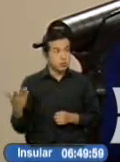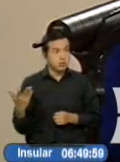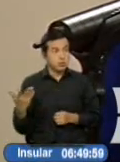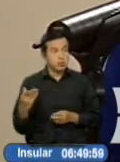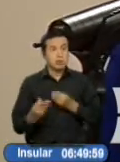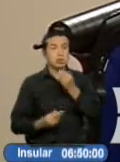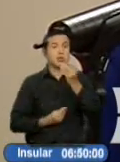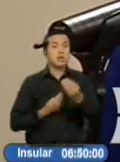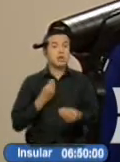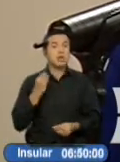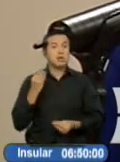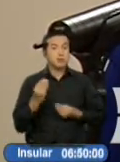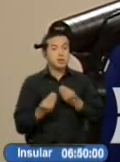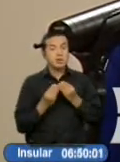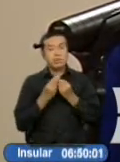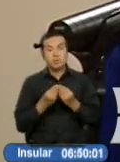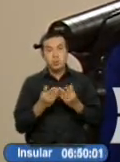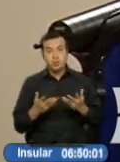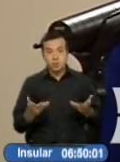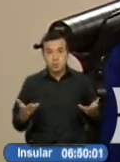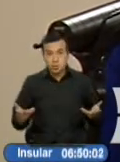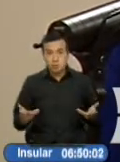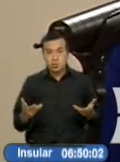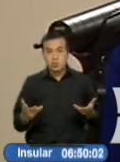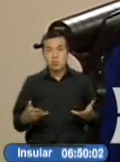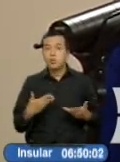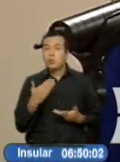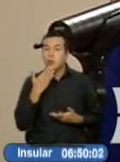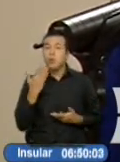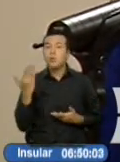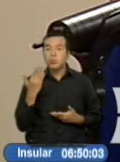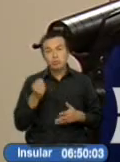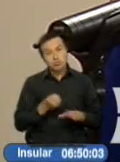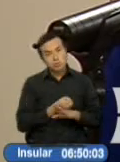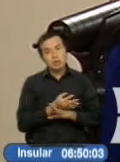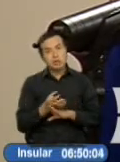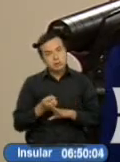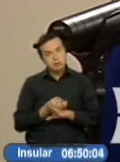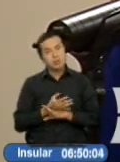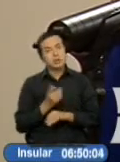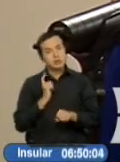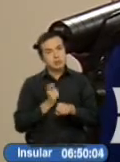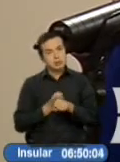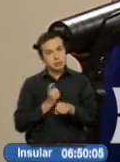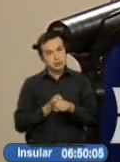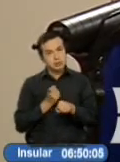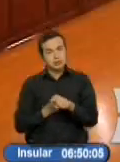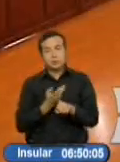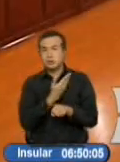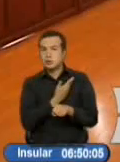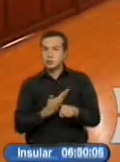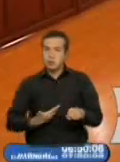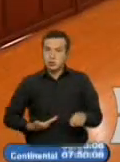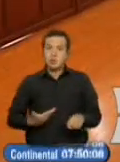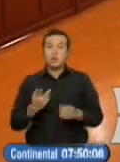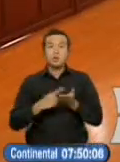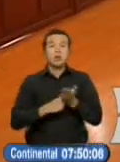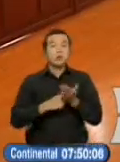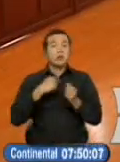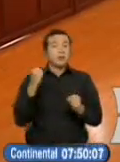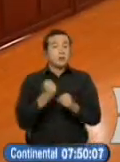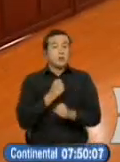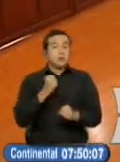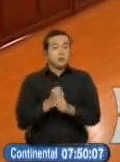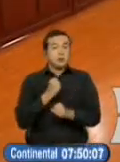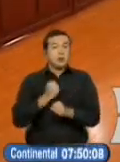juntar todos estos aportes y hacer recomendaciones específicas al presidente. Reuniones de trabajo que